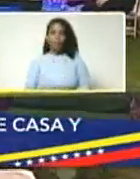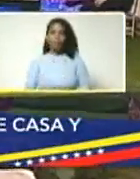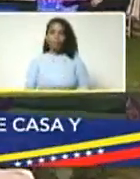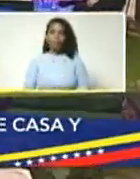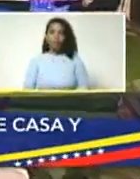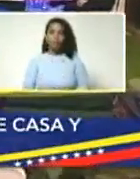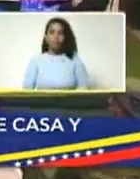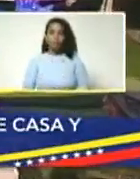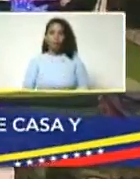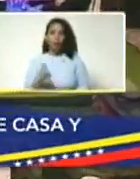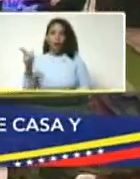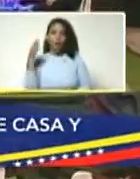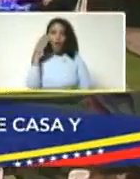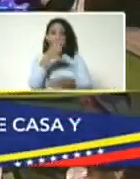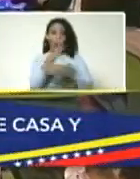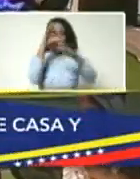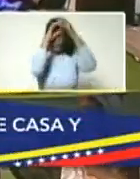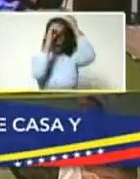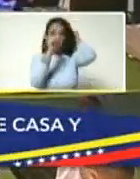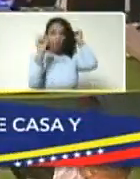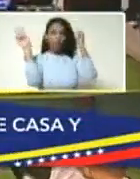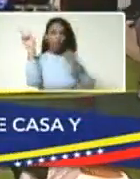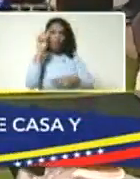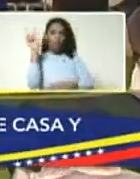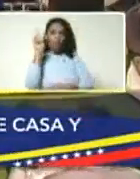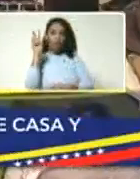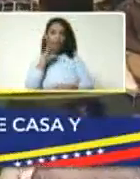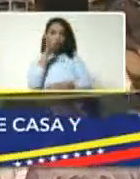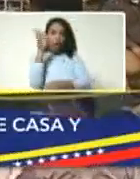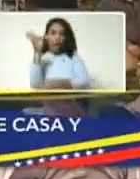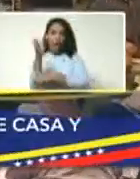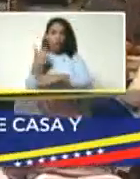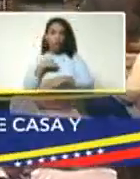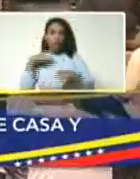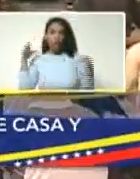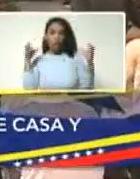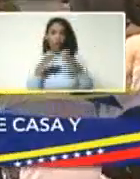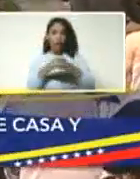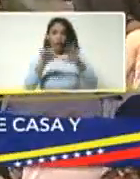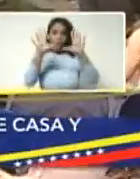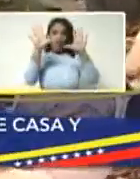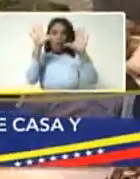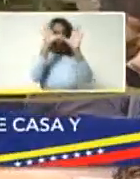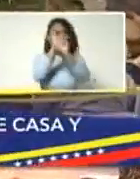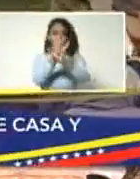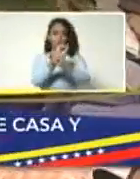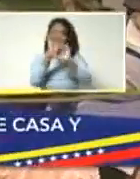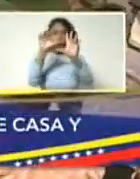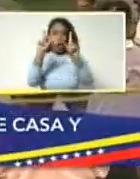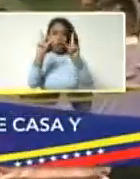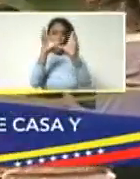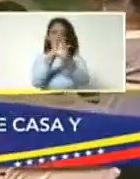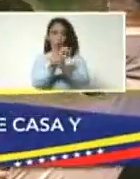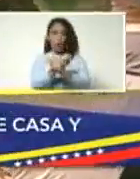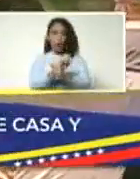estaba el cónsul de Venezuela allá en Frankfurt, nos reunimos a las 10 de la noche, 11 de la noche, 12 de la